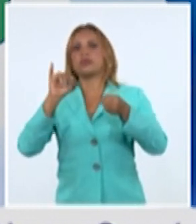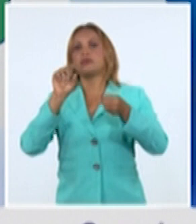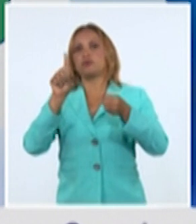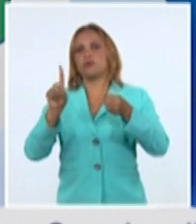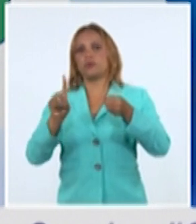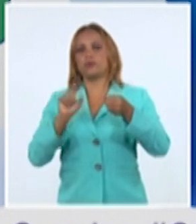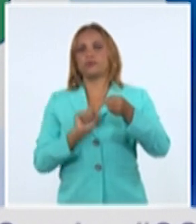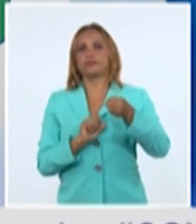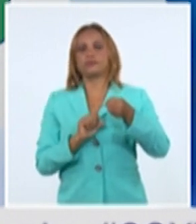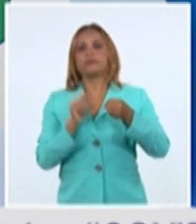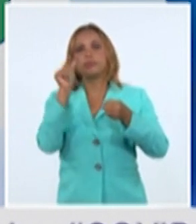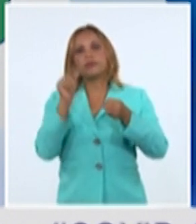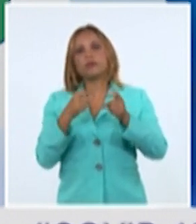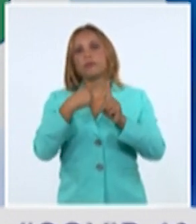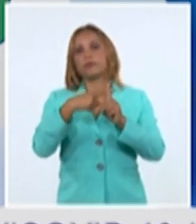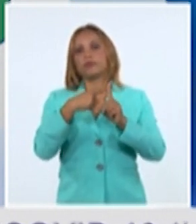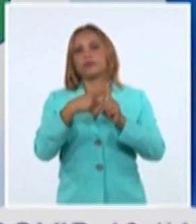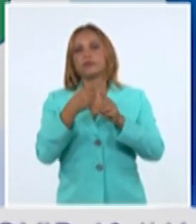261 casos. El